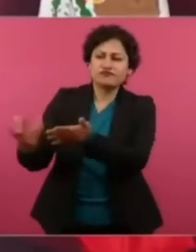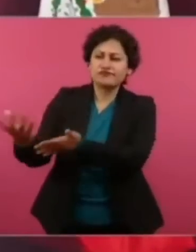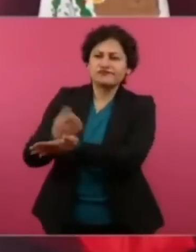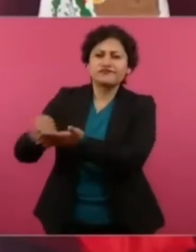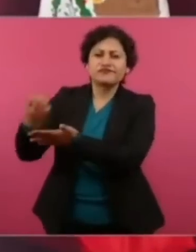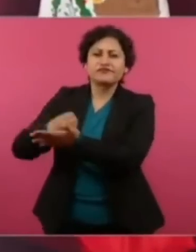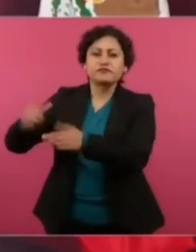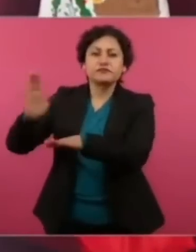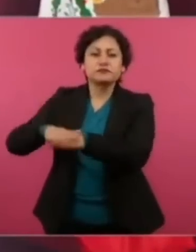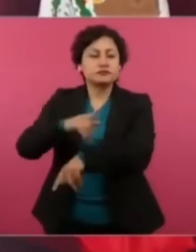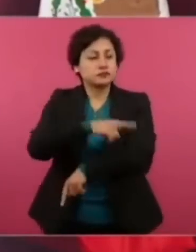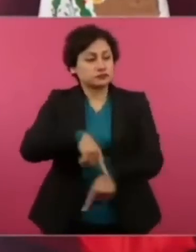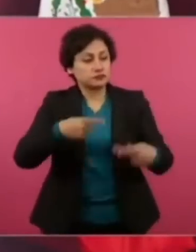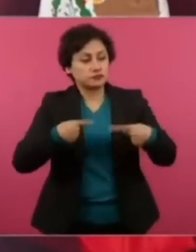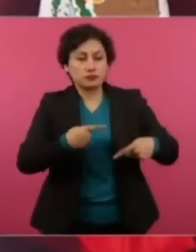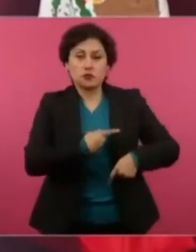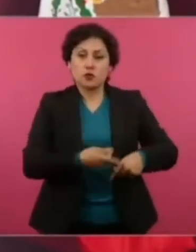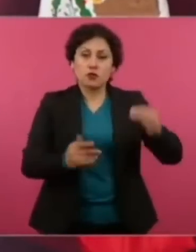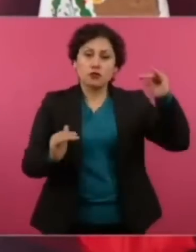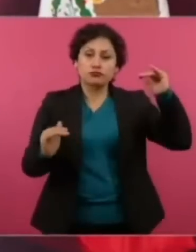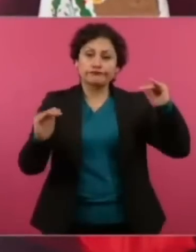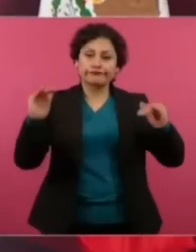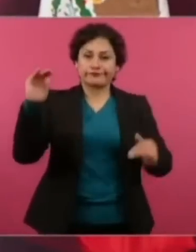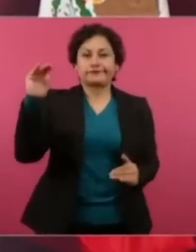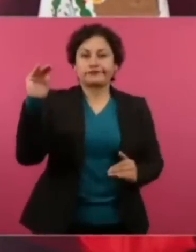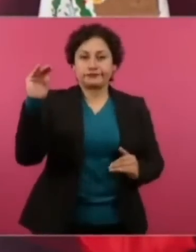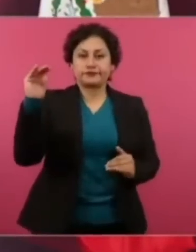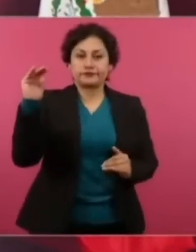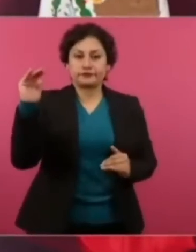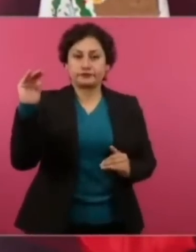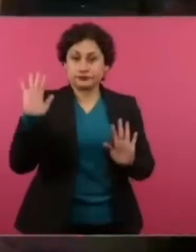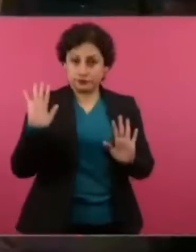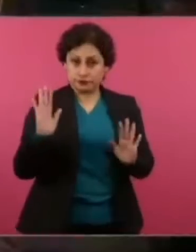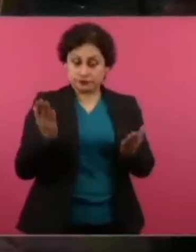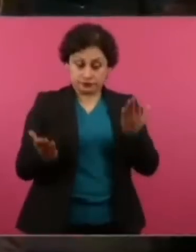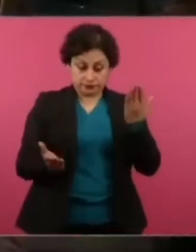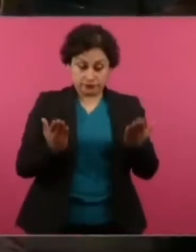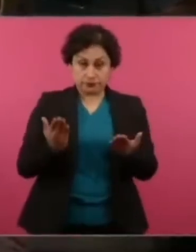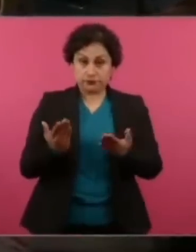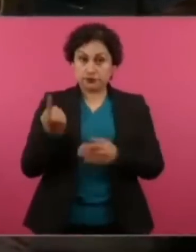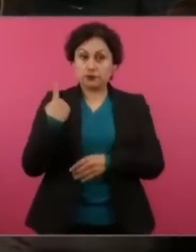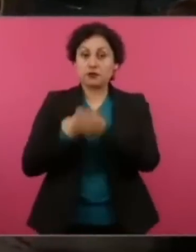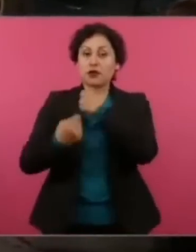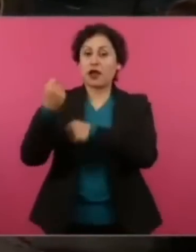La diferencia el año pasado, 15%.